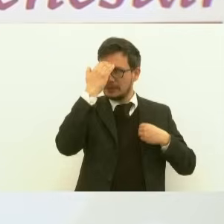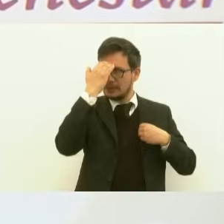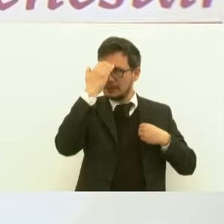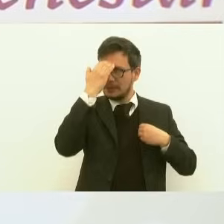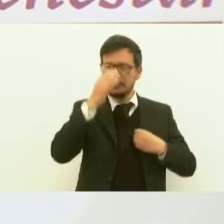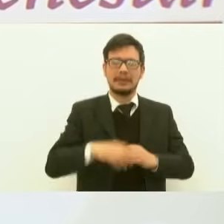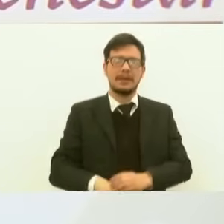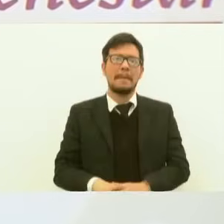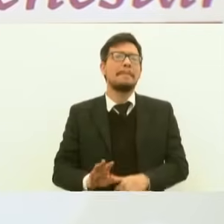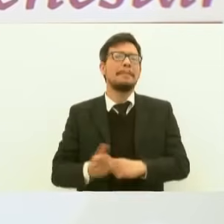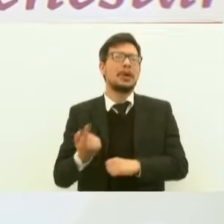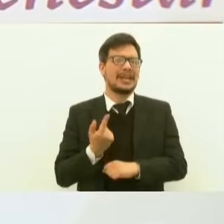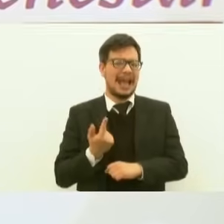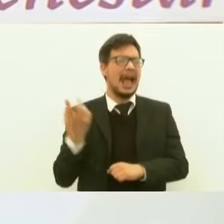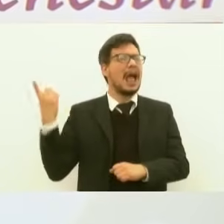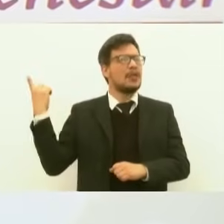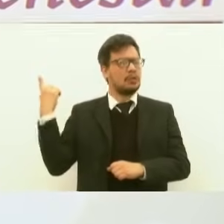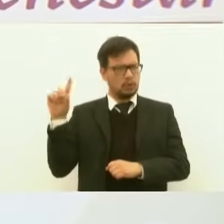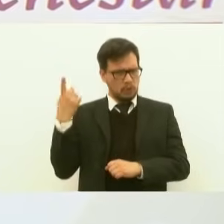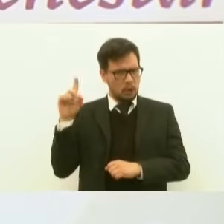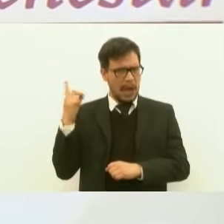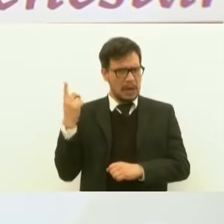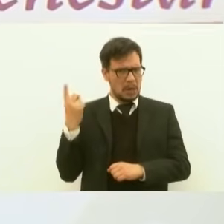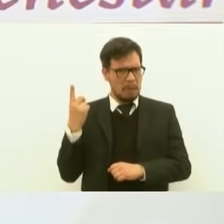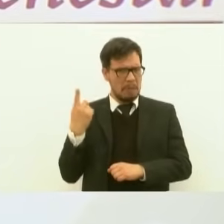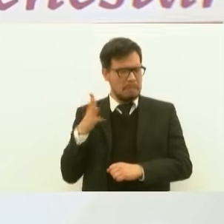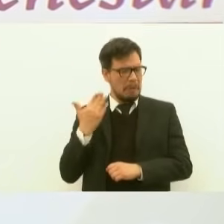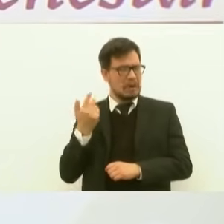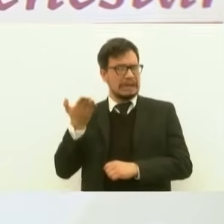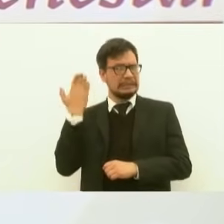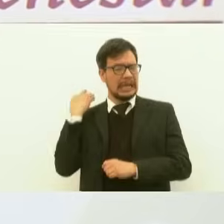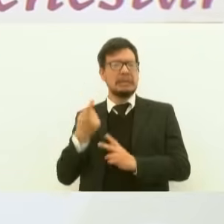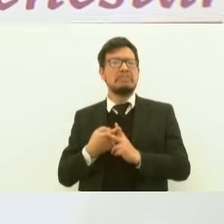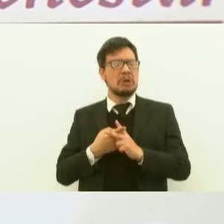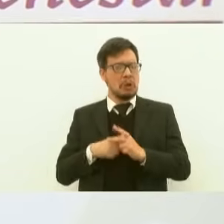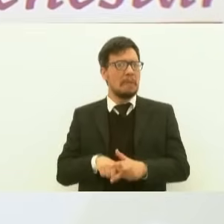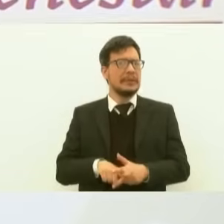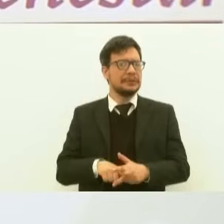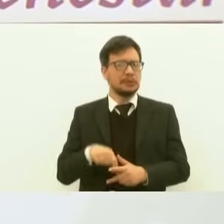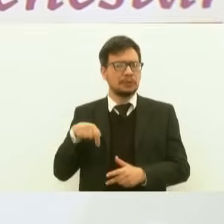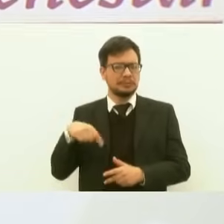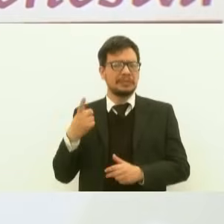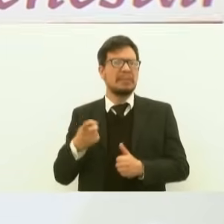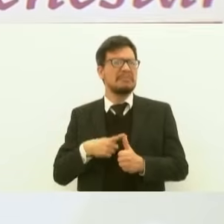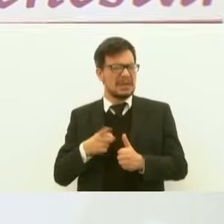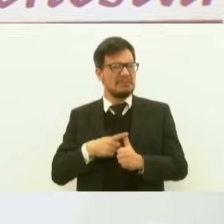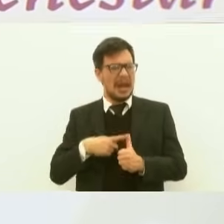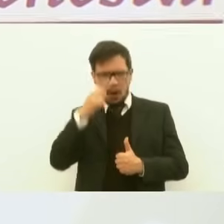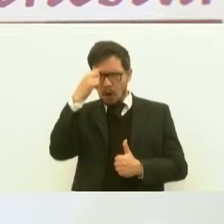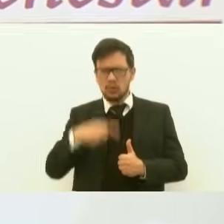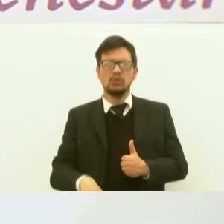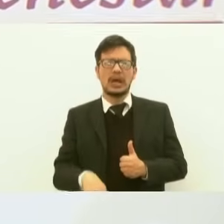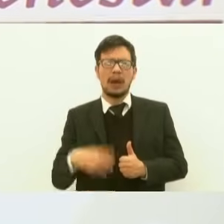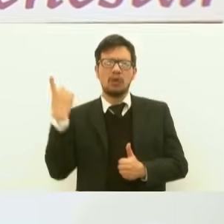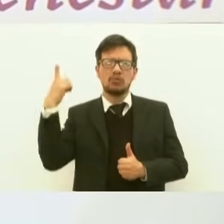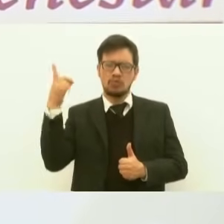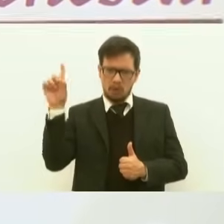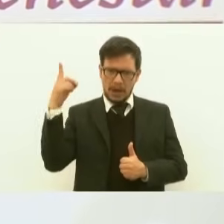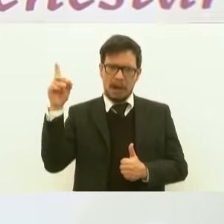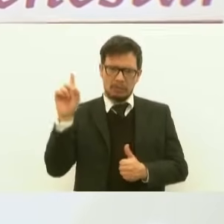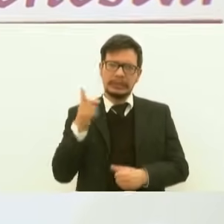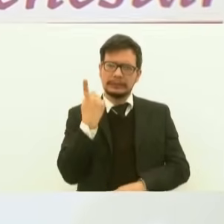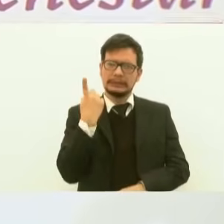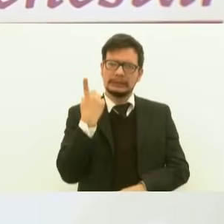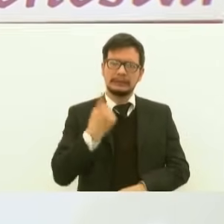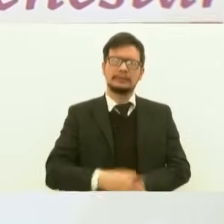Porque Durango fue de los primeros estados en el norte, el primero en entrar con el